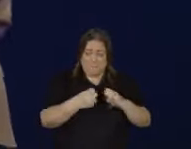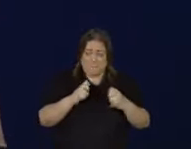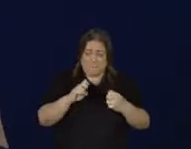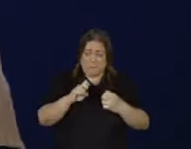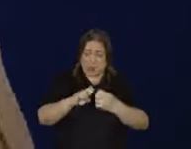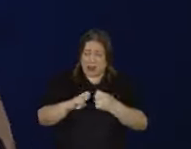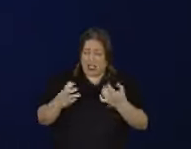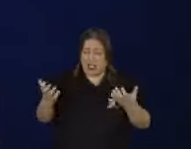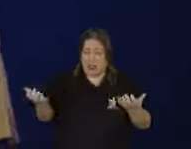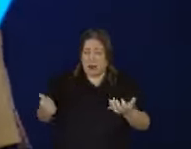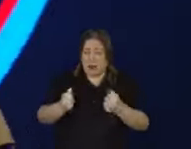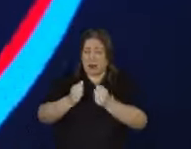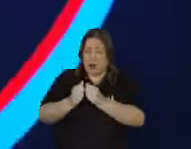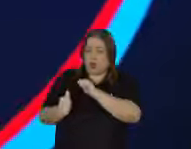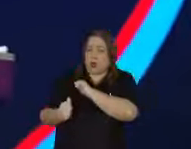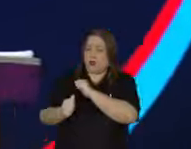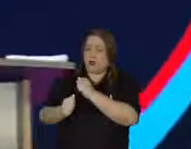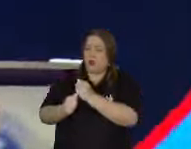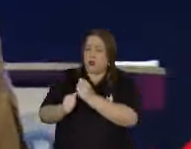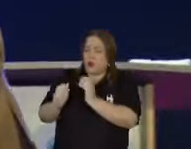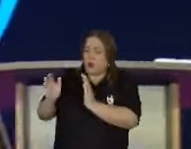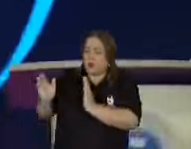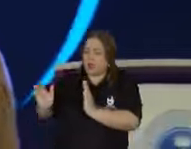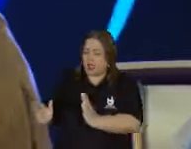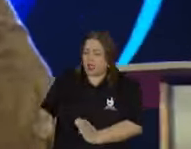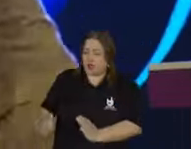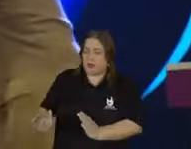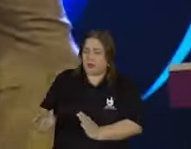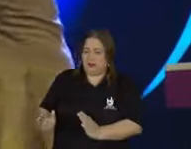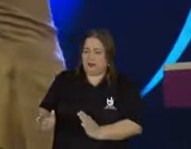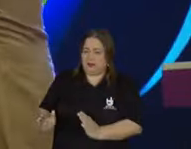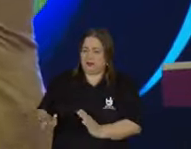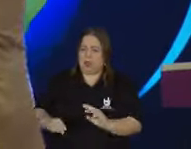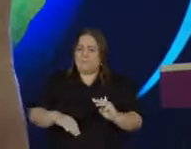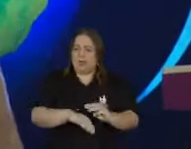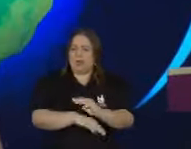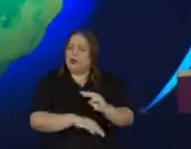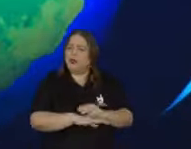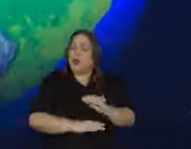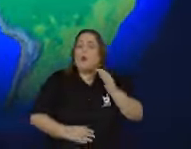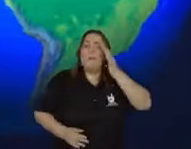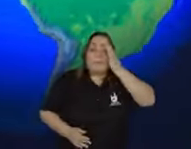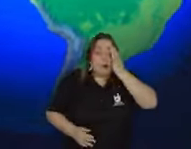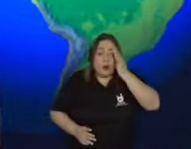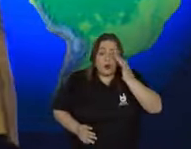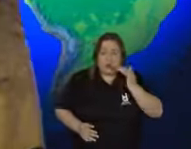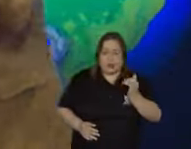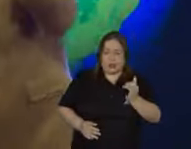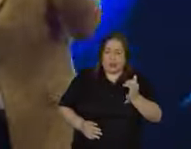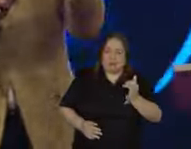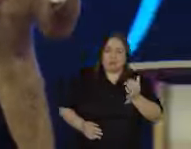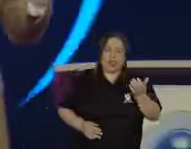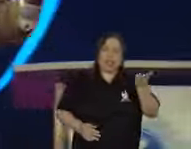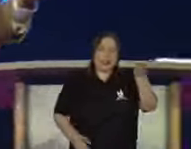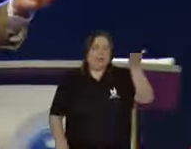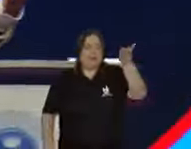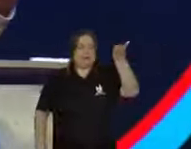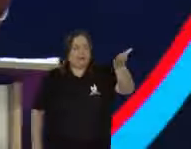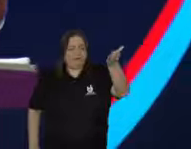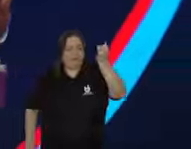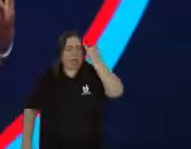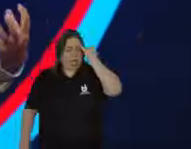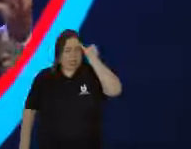ministerial, con la autoridad en el pueblo de Dios, porque el elemento, la idea,